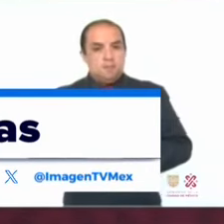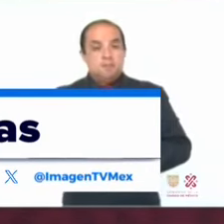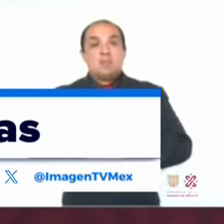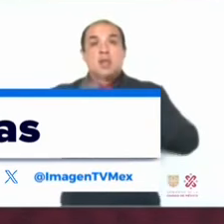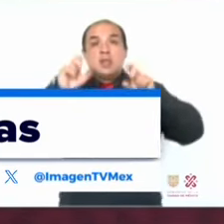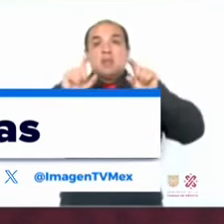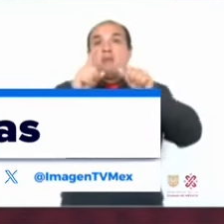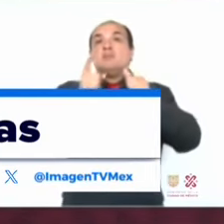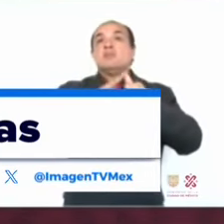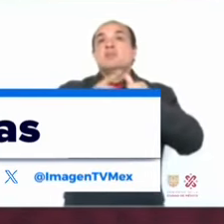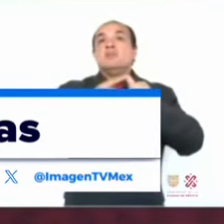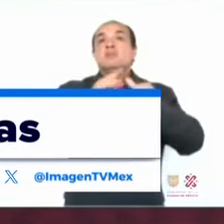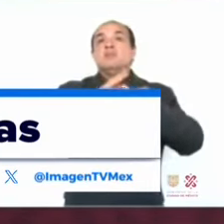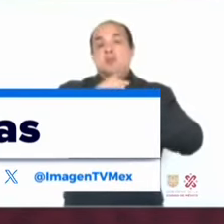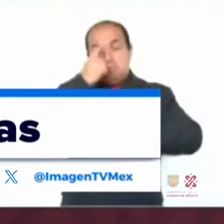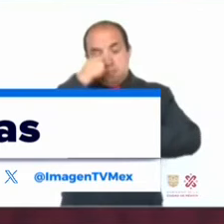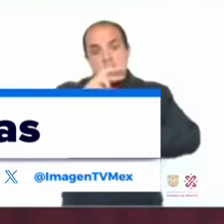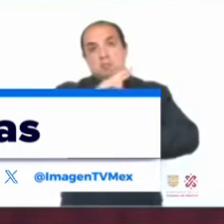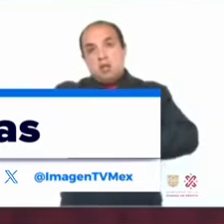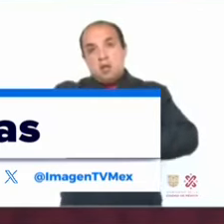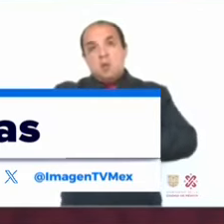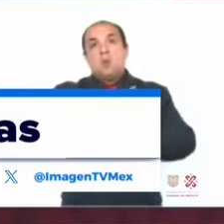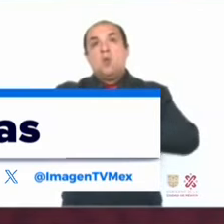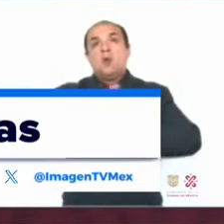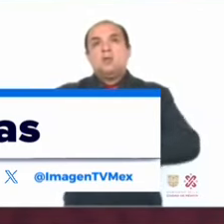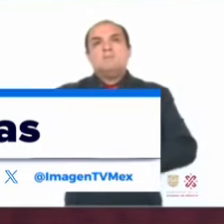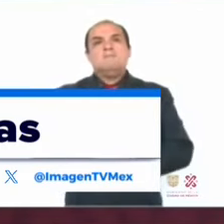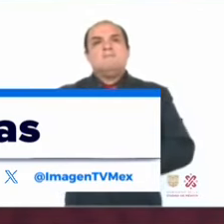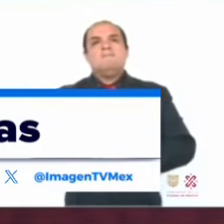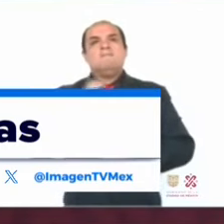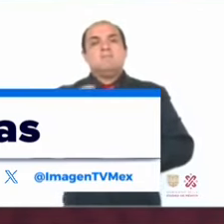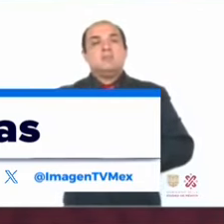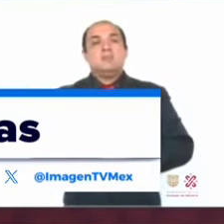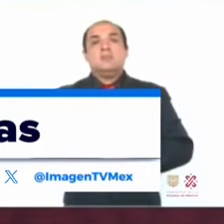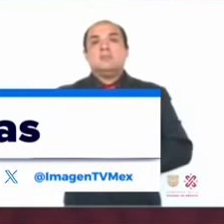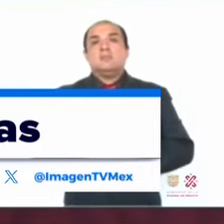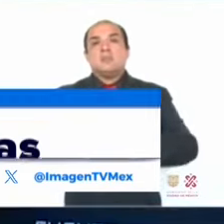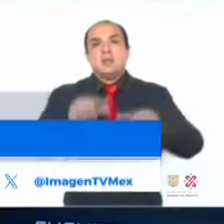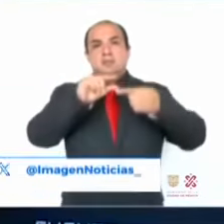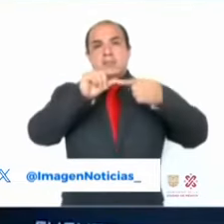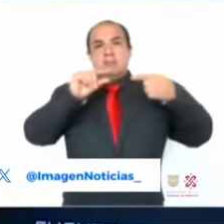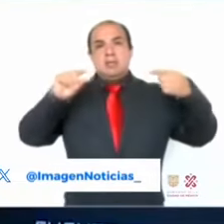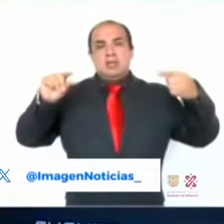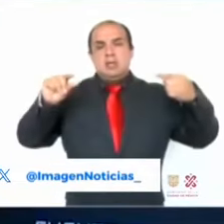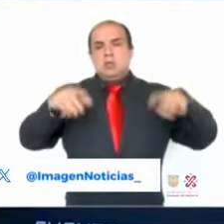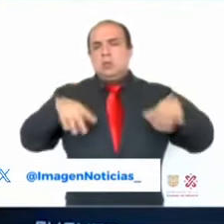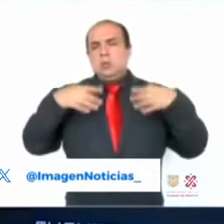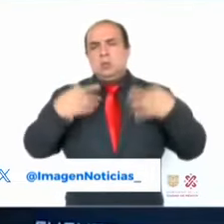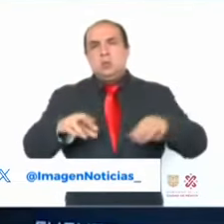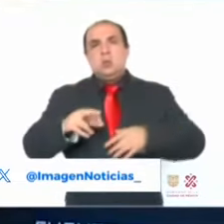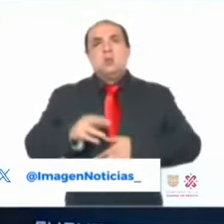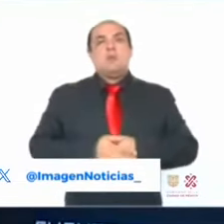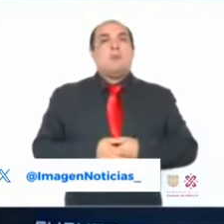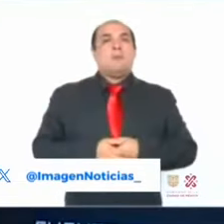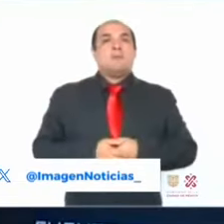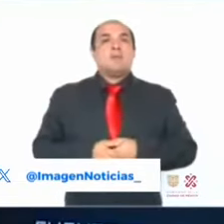espacios así lo dijo el jefe de gobierno Martí batres quien afirmó que esto sería En beneficio de al menos un millón de